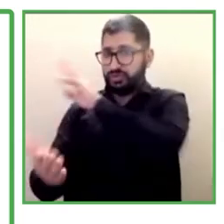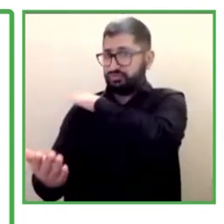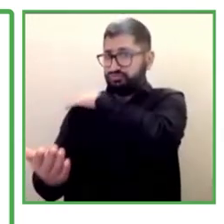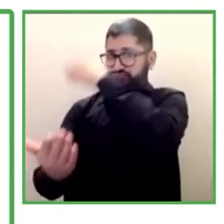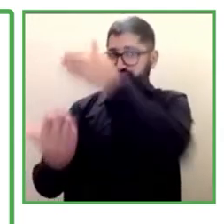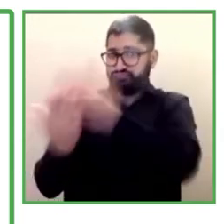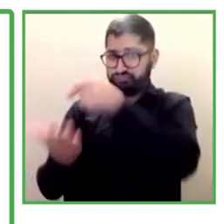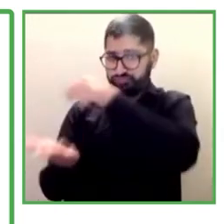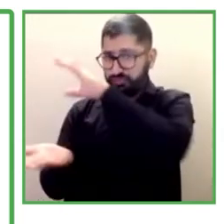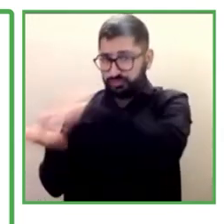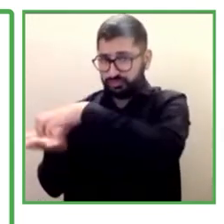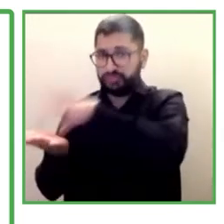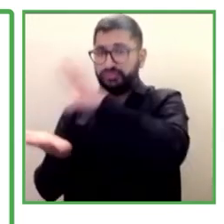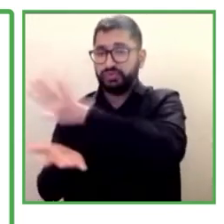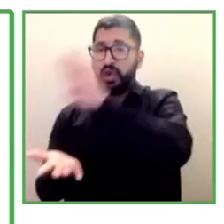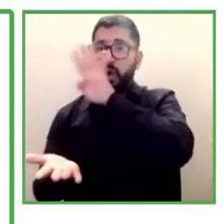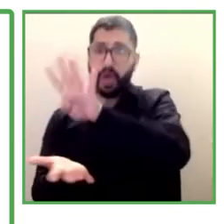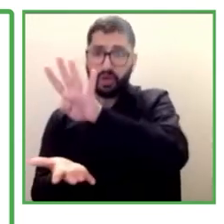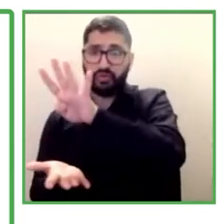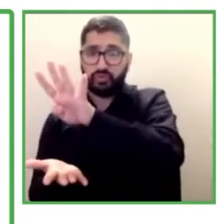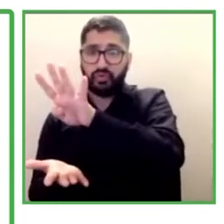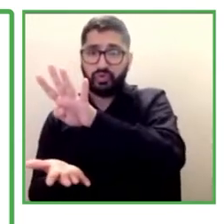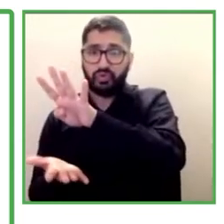2.587 personas al examen.